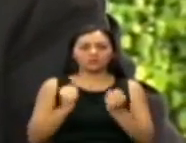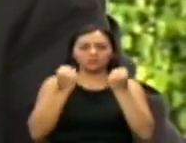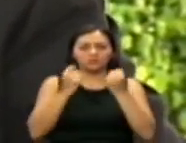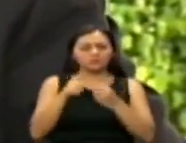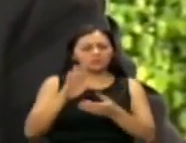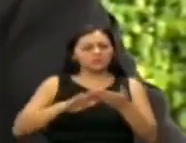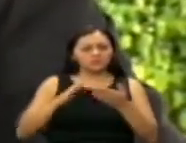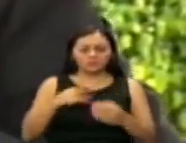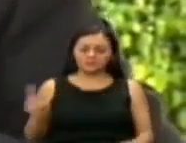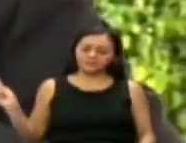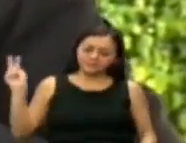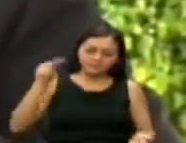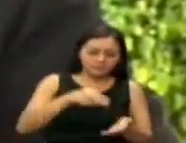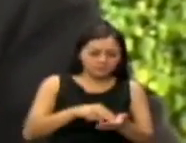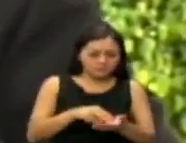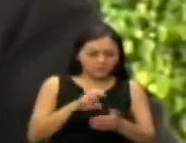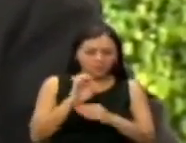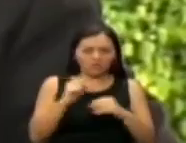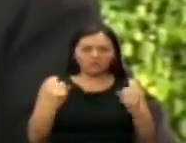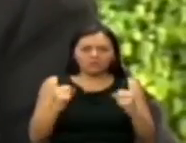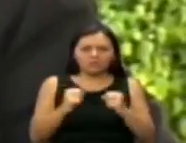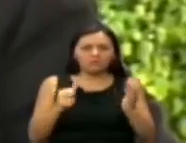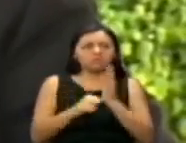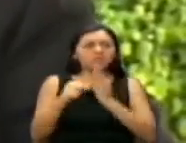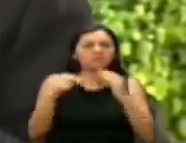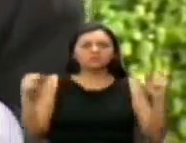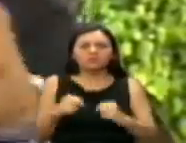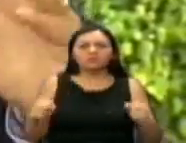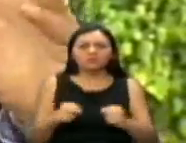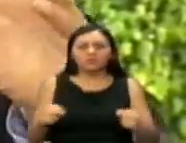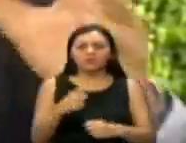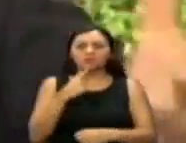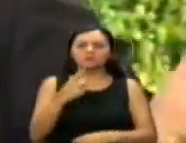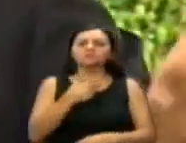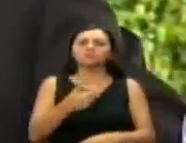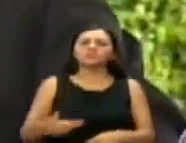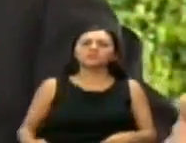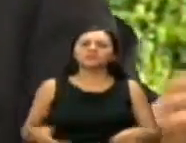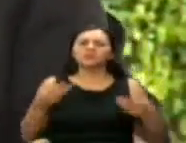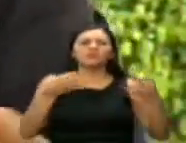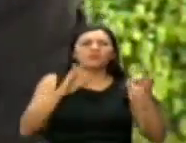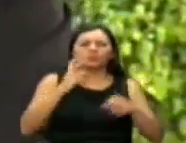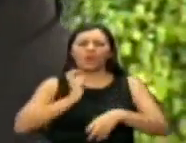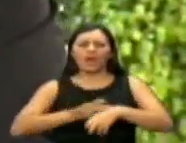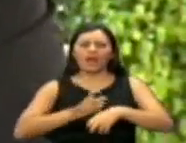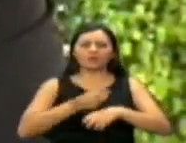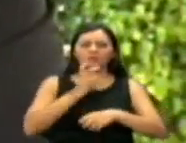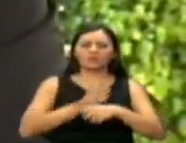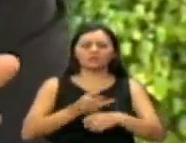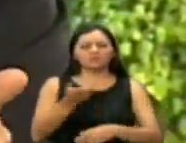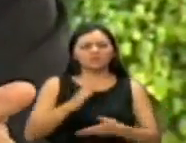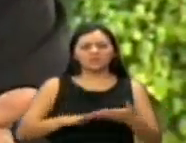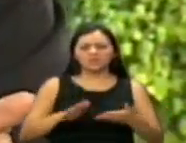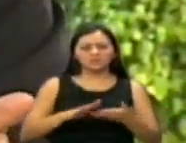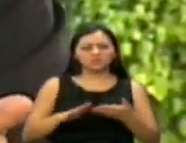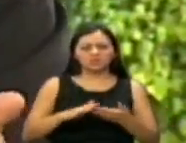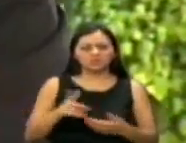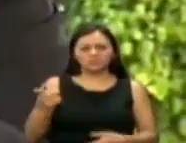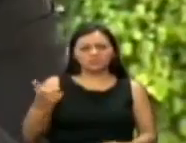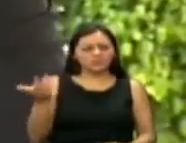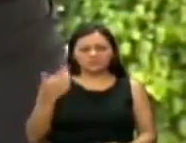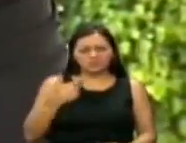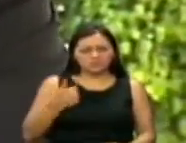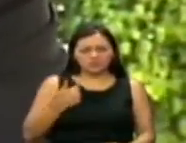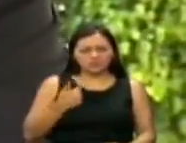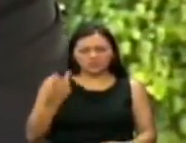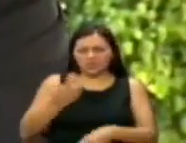país atemorizado. Yo encontré un gabinete atemorizado. Ay, no, presidente, que su forma de ser, etc. Si yo no estoy aquí para ser Mr. Simpatía, estoy para